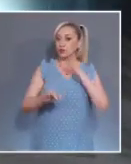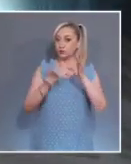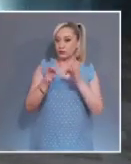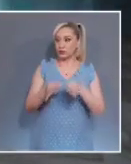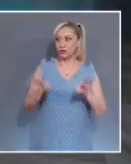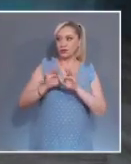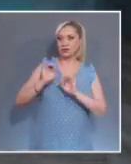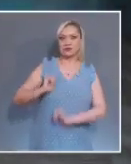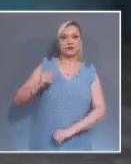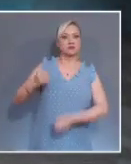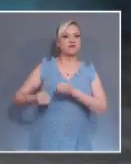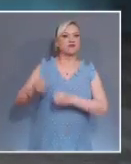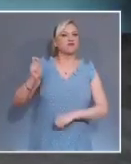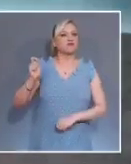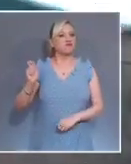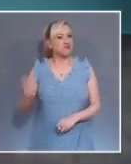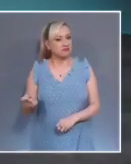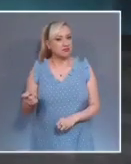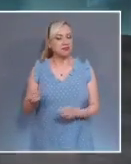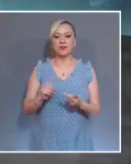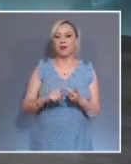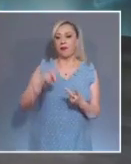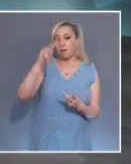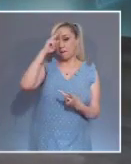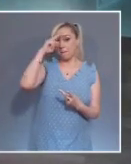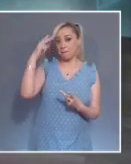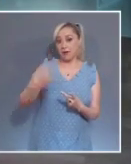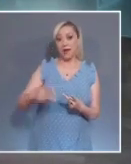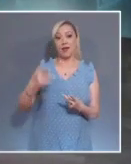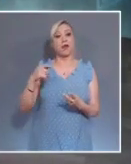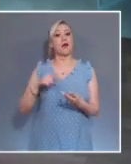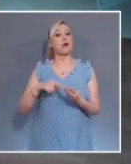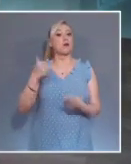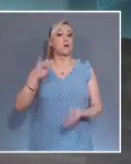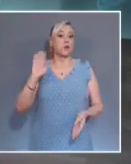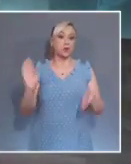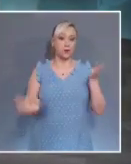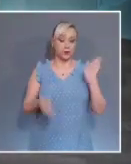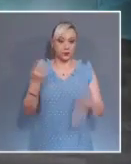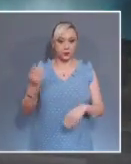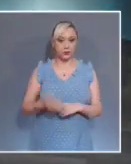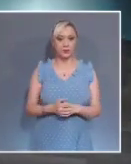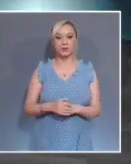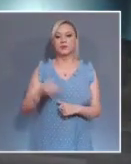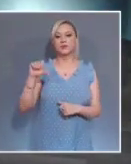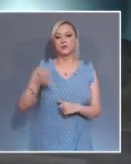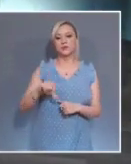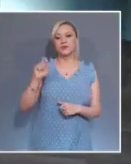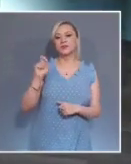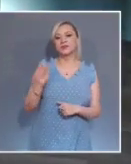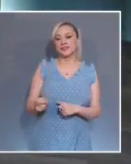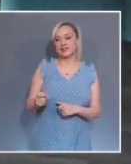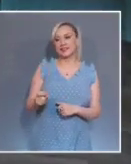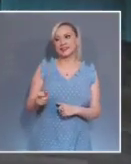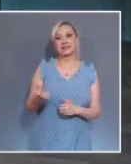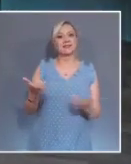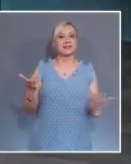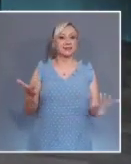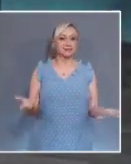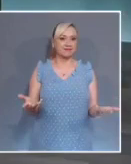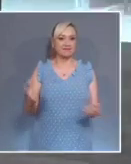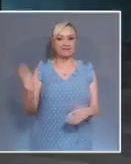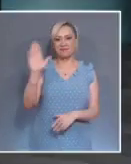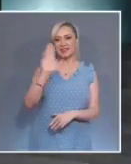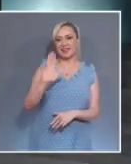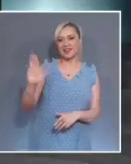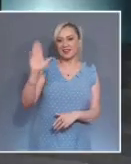la más relevante de México y de todo el mundo. Hoy que es miércoles ya, mitad de semana y además es 10 de